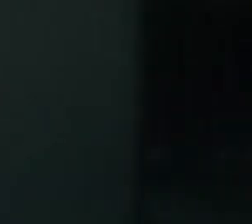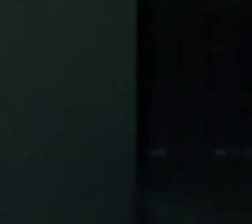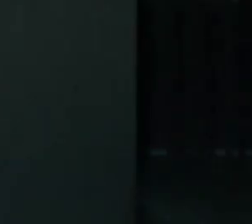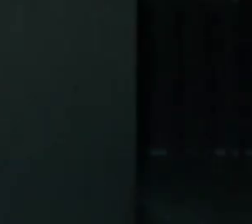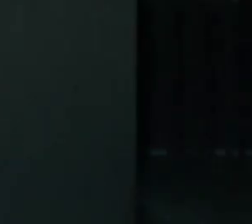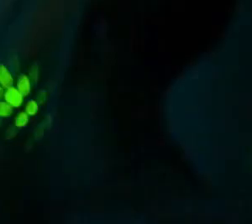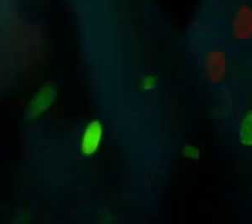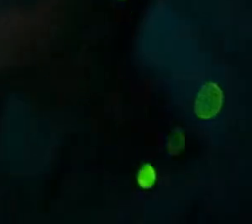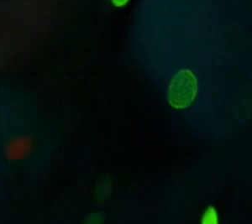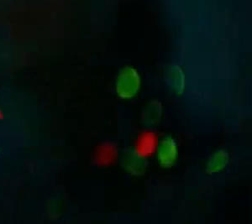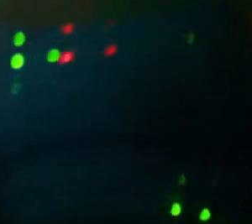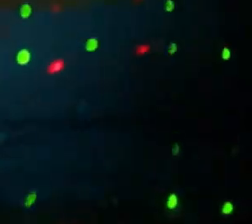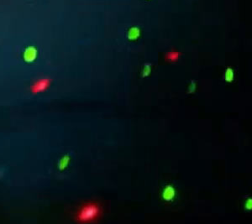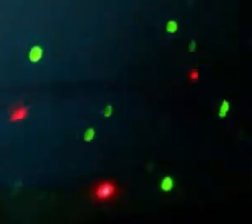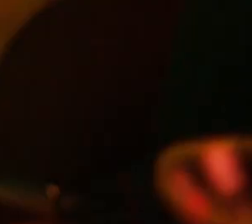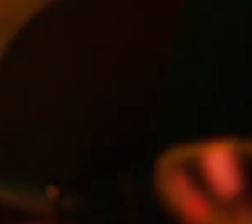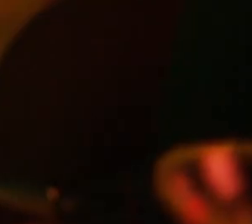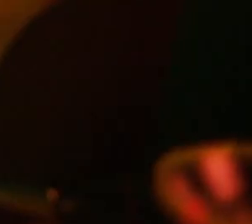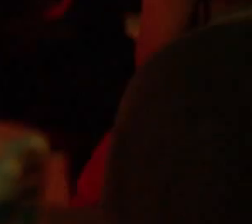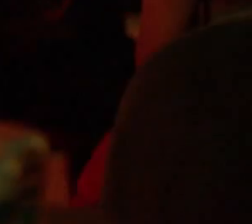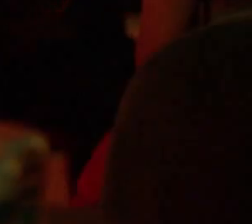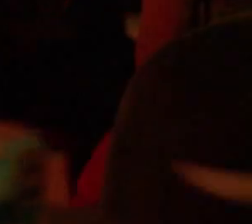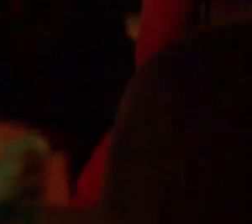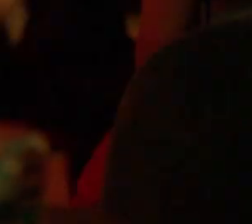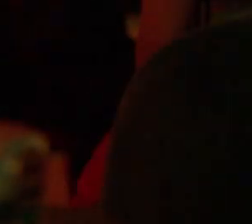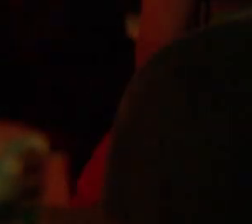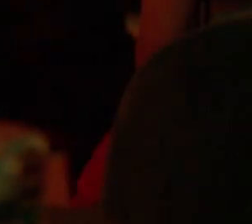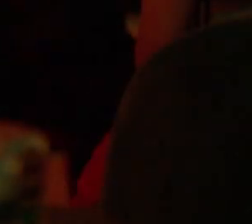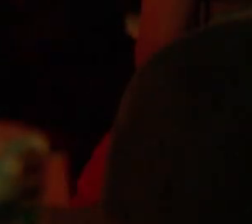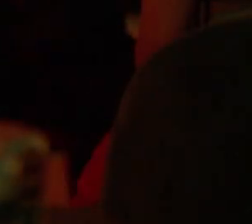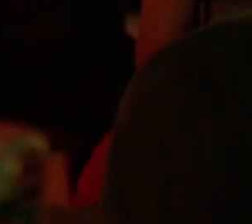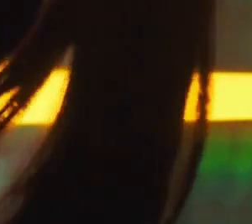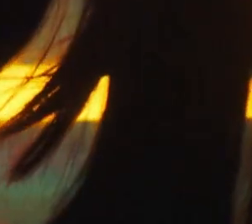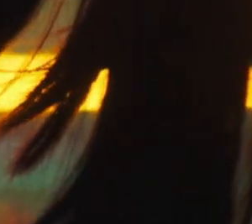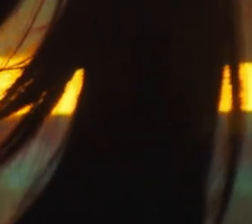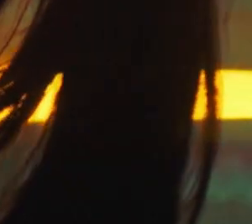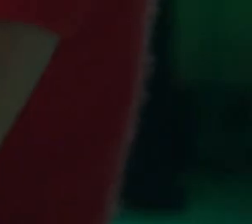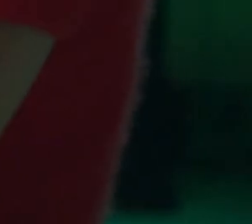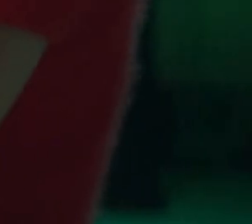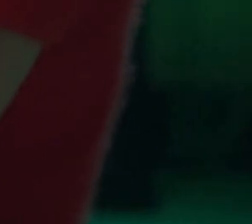Me caen los que viven como si nadie los estuviese mirando. La que no se queda en el fueguito.